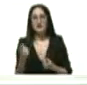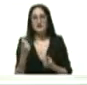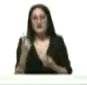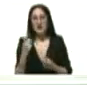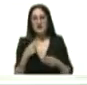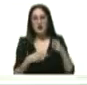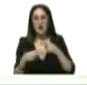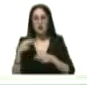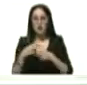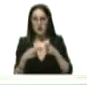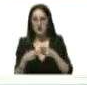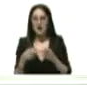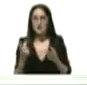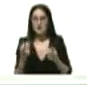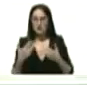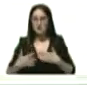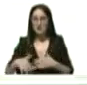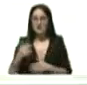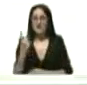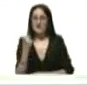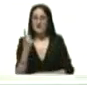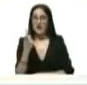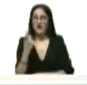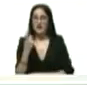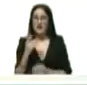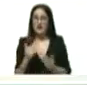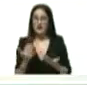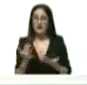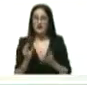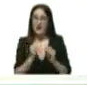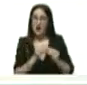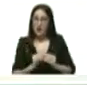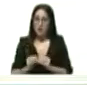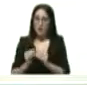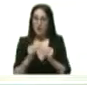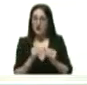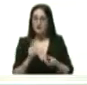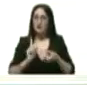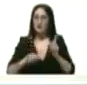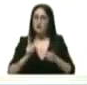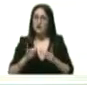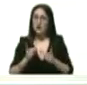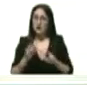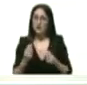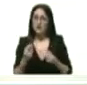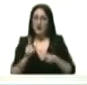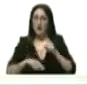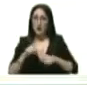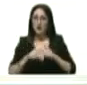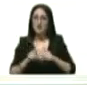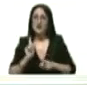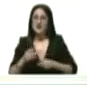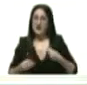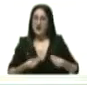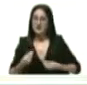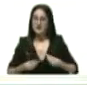construir. Hay muchas cosas todavía que superar y recuperar. Hay muchas cosas todavía que hacer.